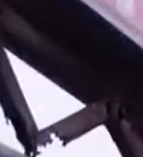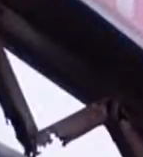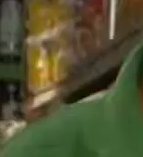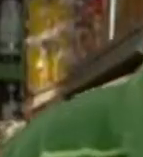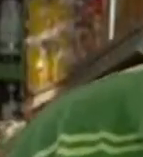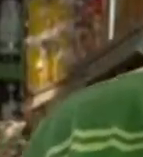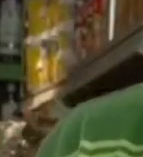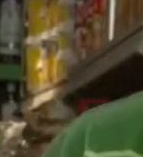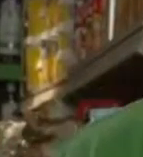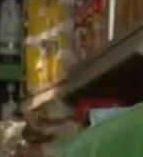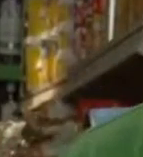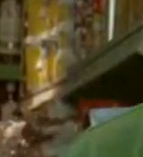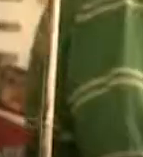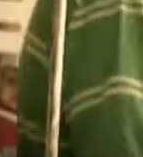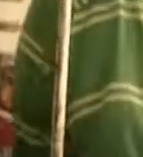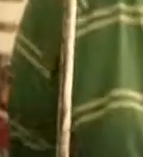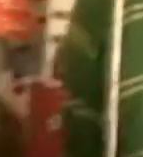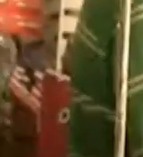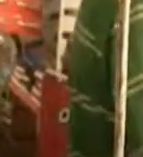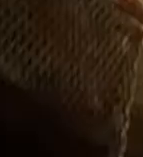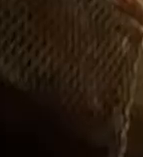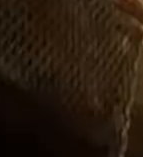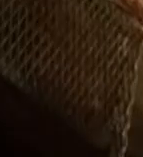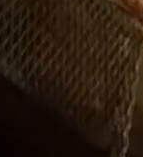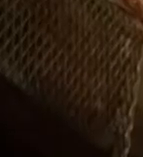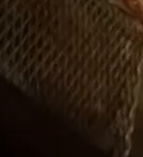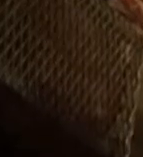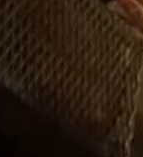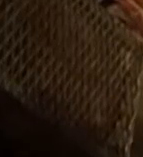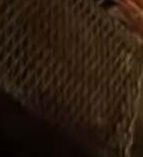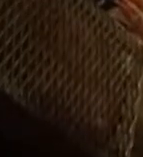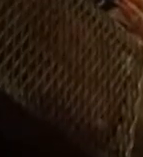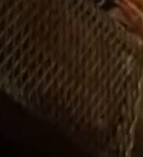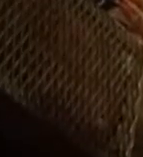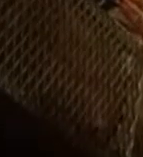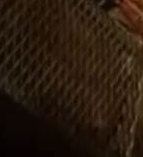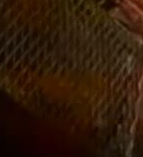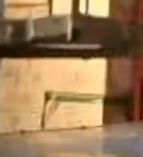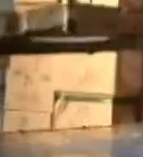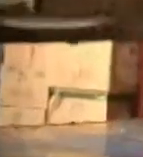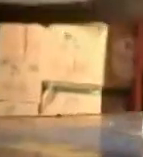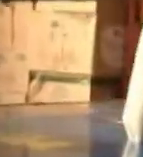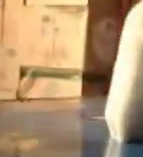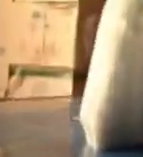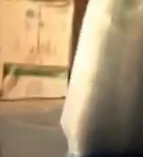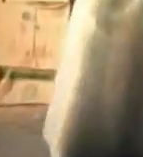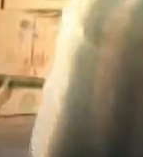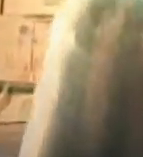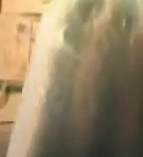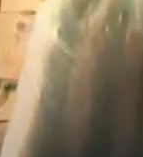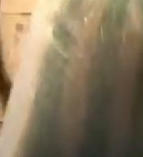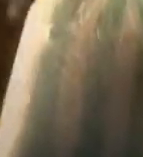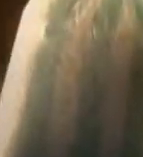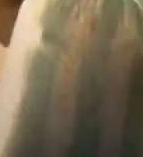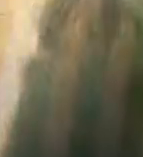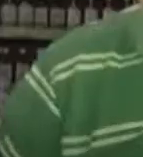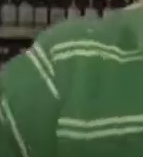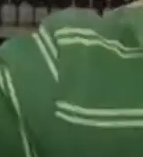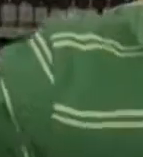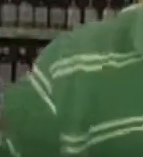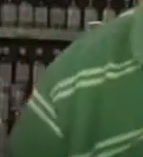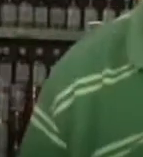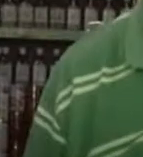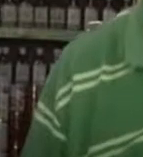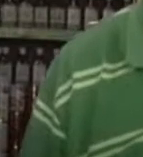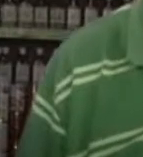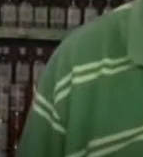Mi nombre es Wilfrido Antonio Alvarado, Batista. Me dedico al negocio de detallista. Iniciamos